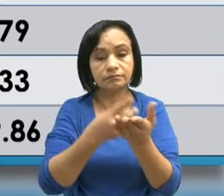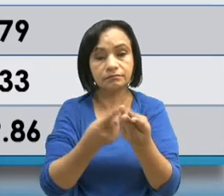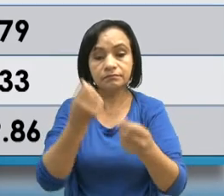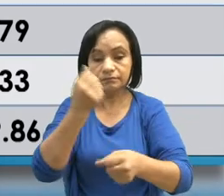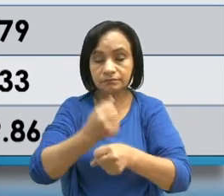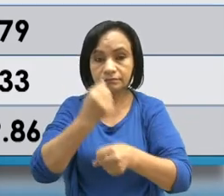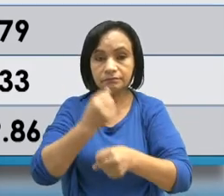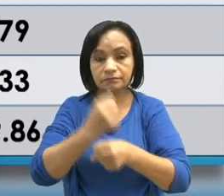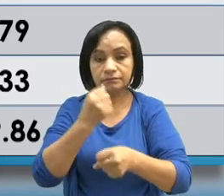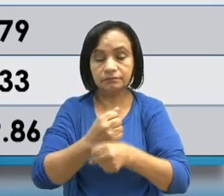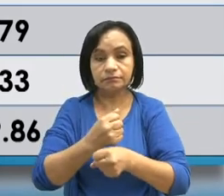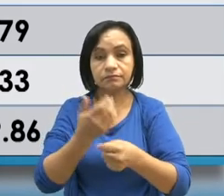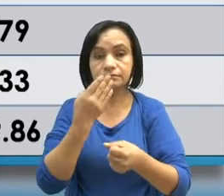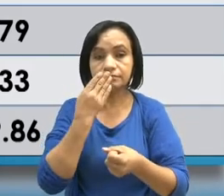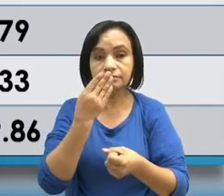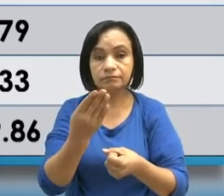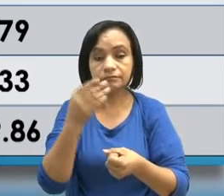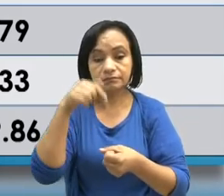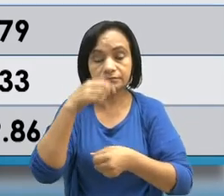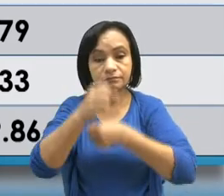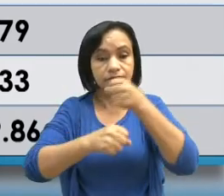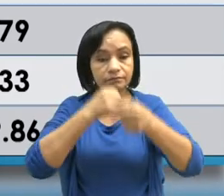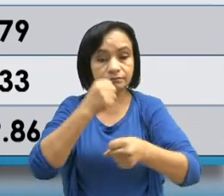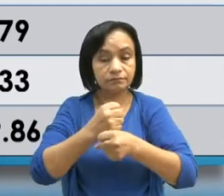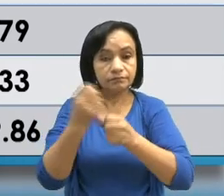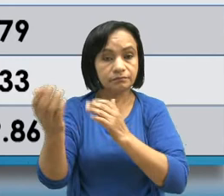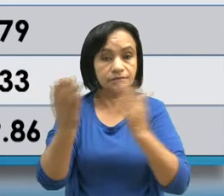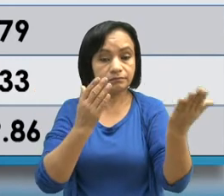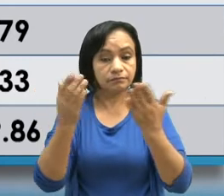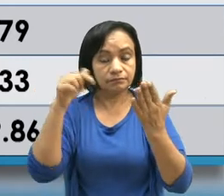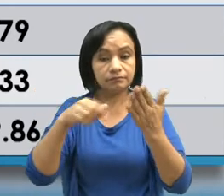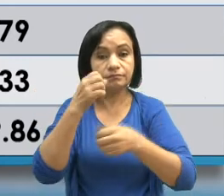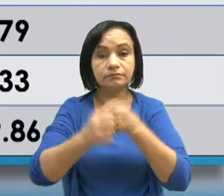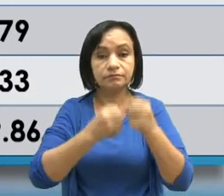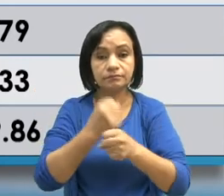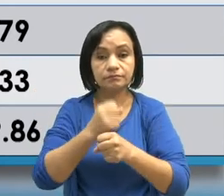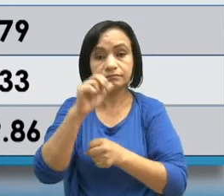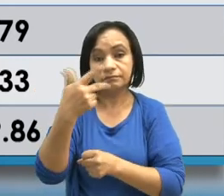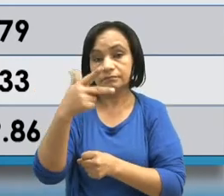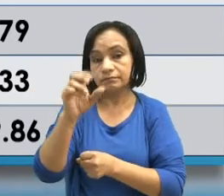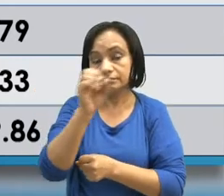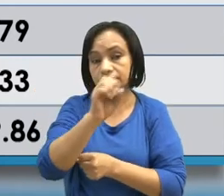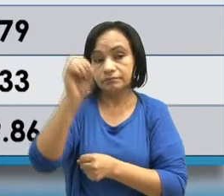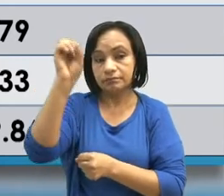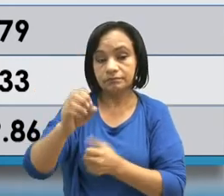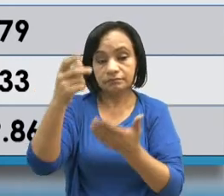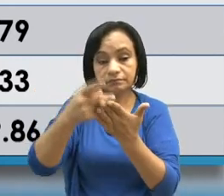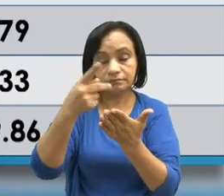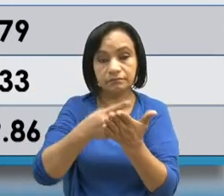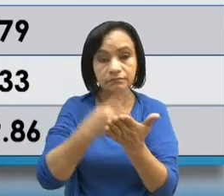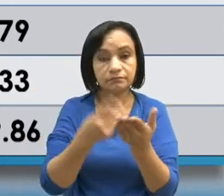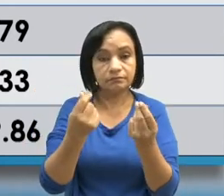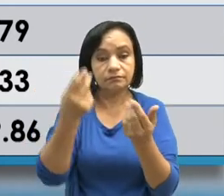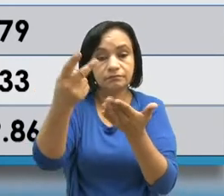ejecutado. Y una ventaja que tenemos este año, una ventaja comparativa de este año, es que casi el 80% de este presupuesto